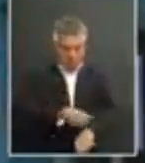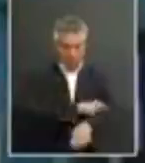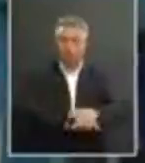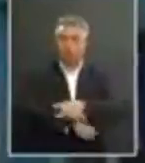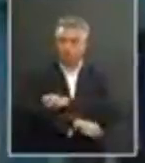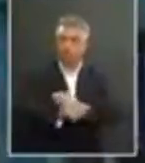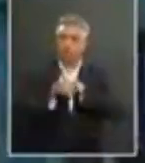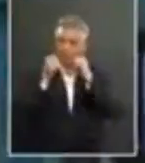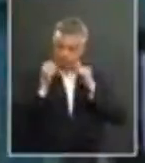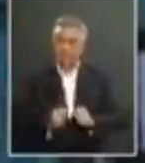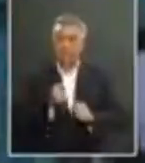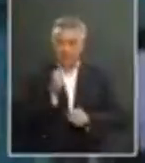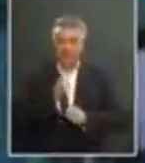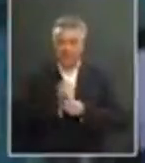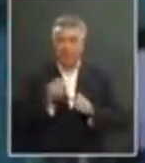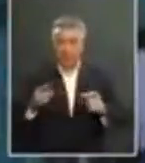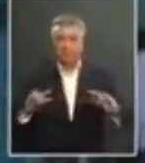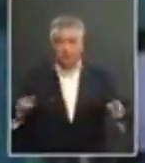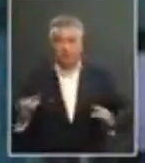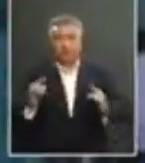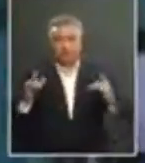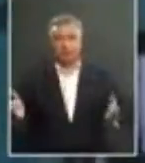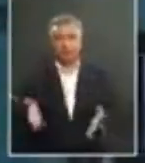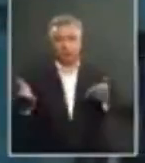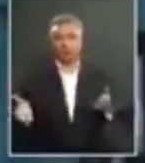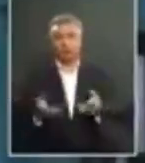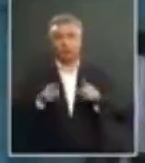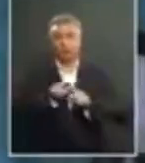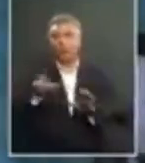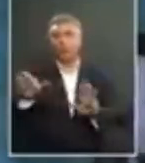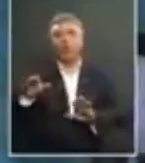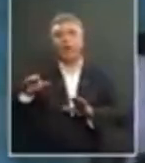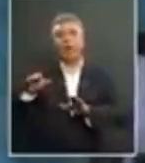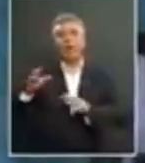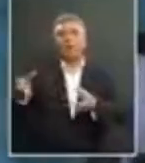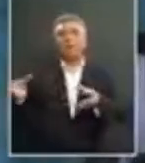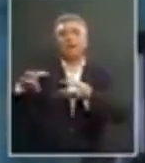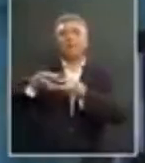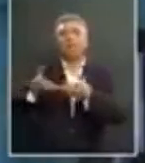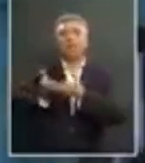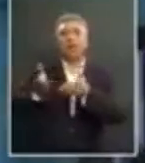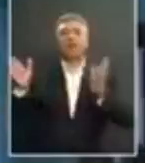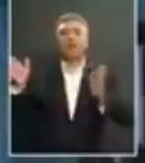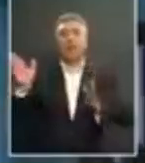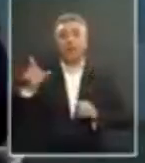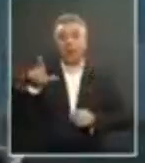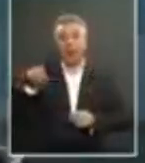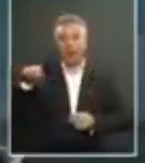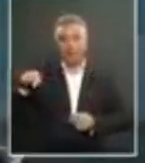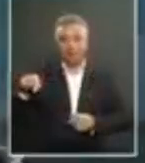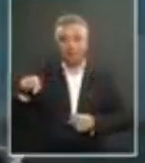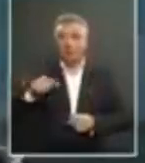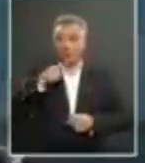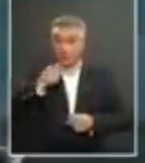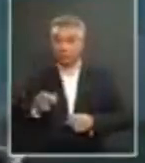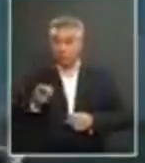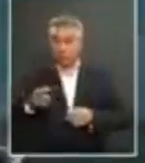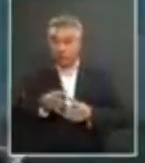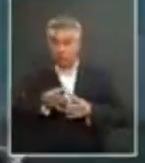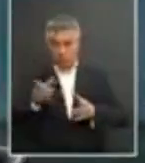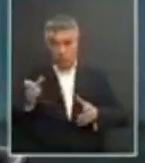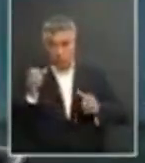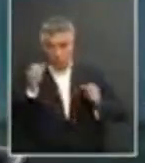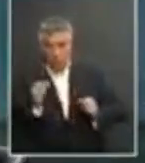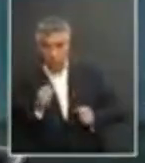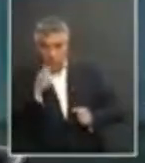que se está construyendo, con nuevo trato y con el Partido Liberal, de construir esa gobernabilidad para el futuro. ¿Incluso más amplio que Unidad Constituyente? ¿Usted cree que